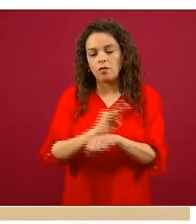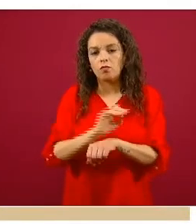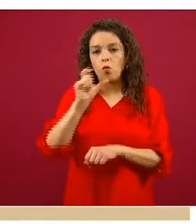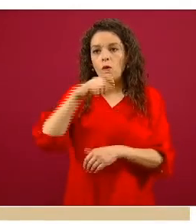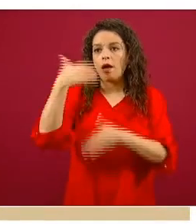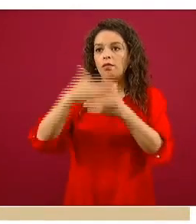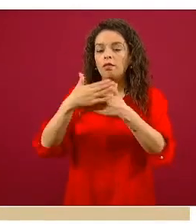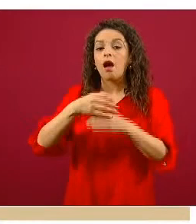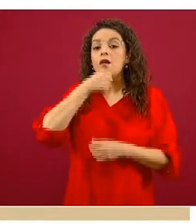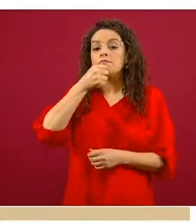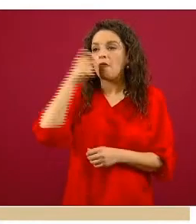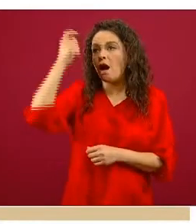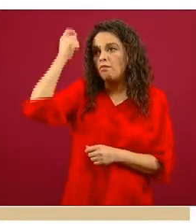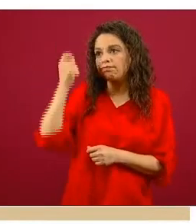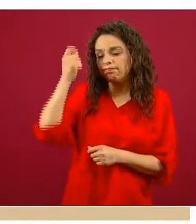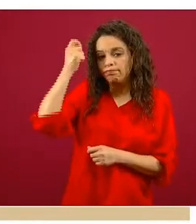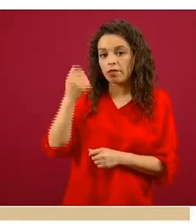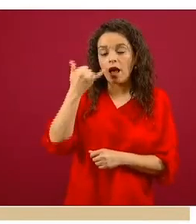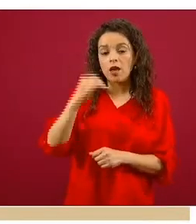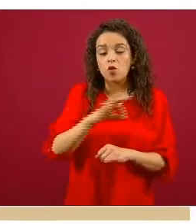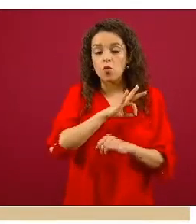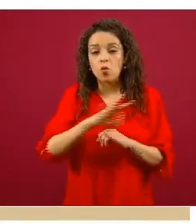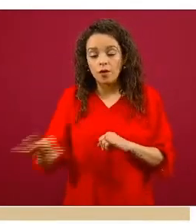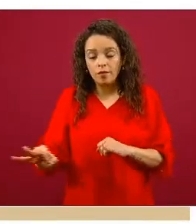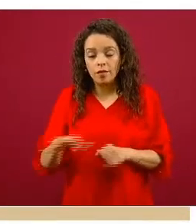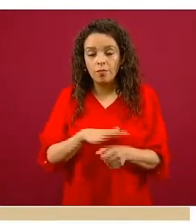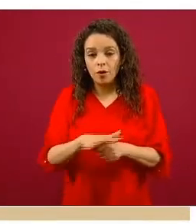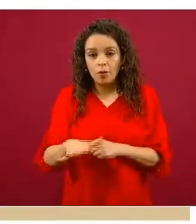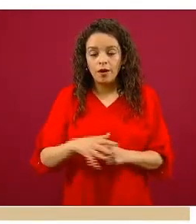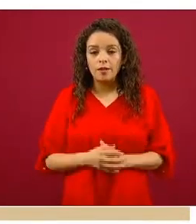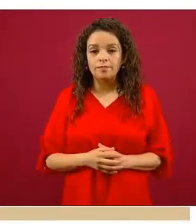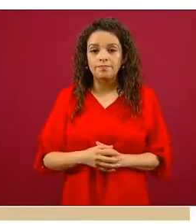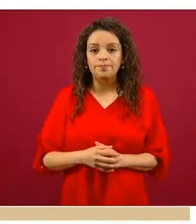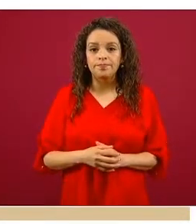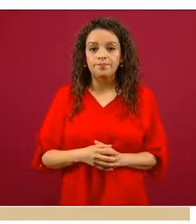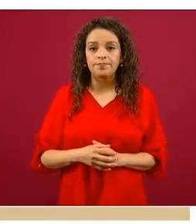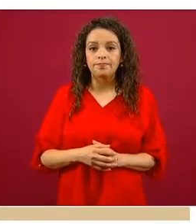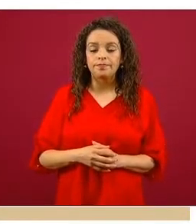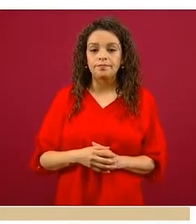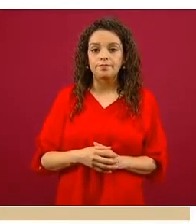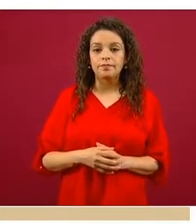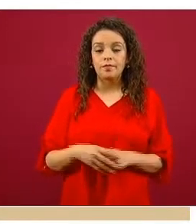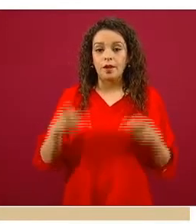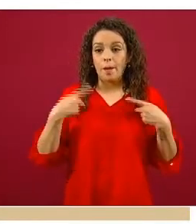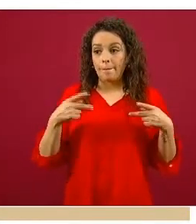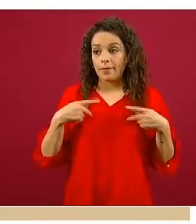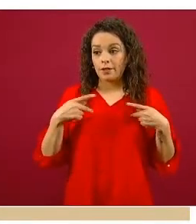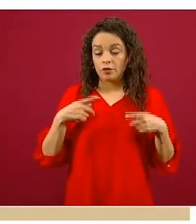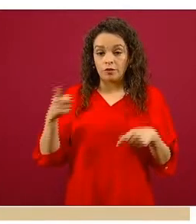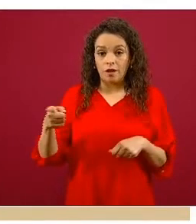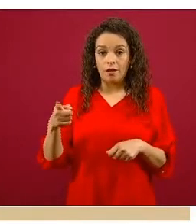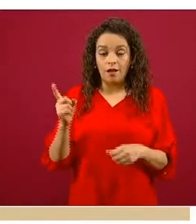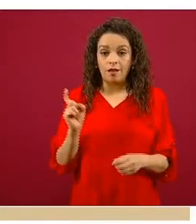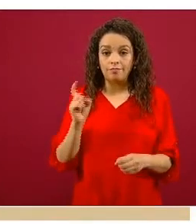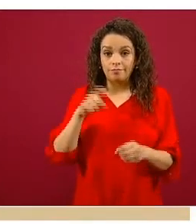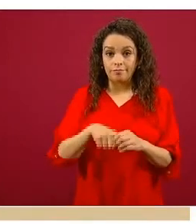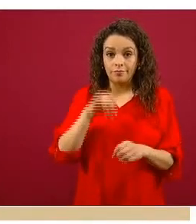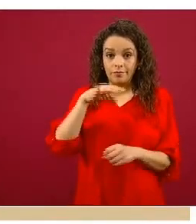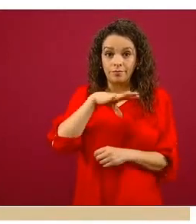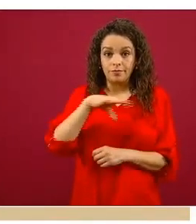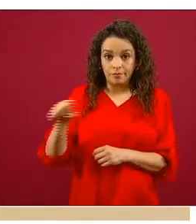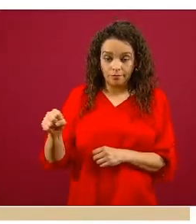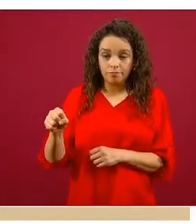vejez, y finalmente pues acompañamos a muchos de nuestros derechohabientes en su último viaje a través de